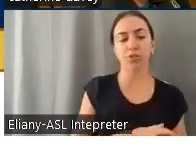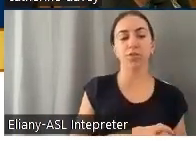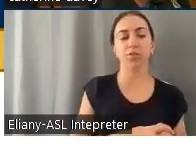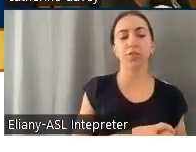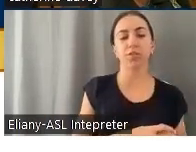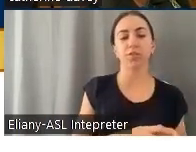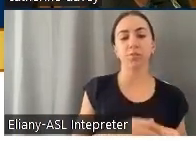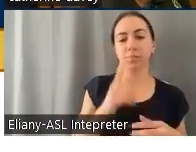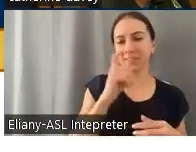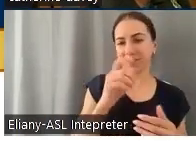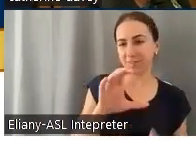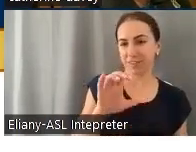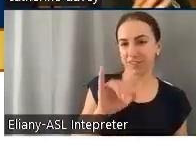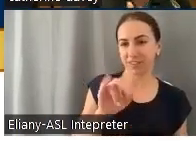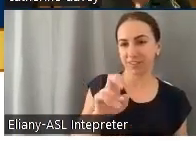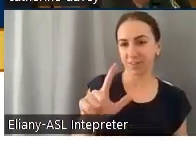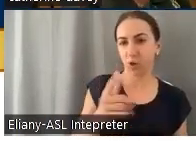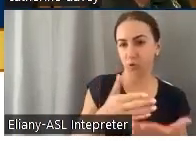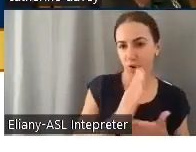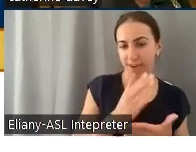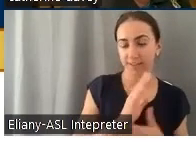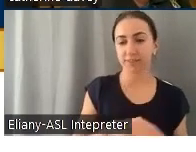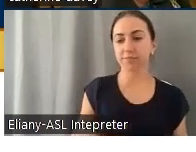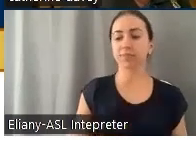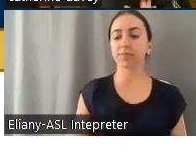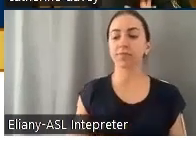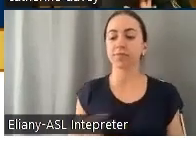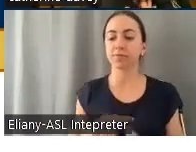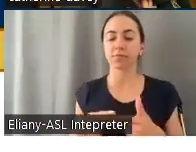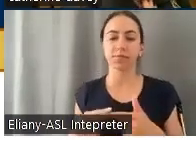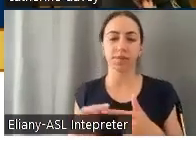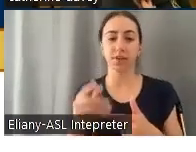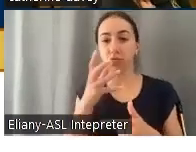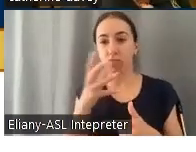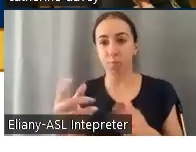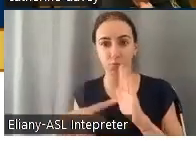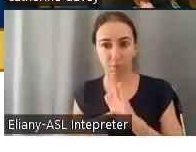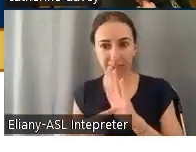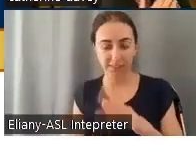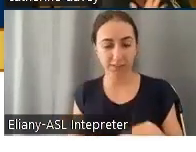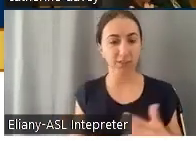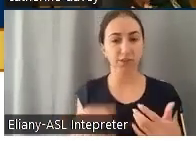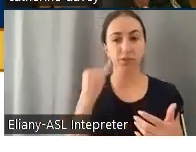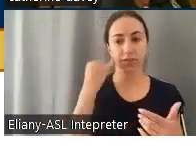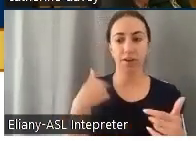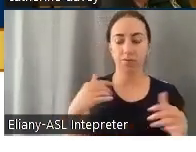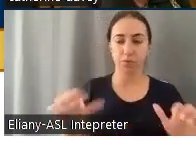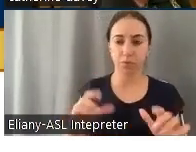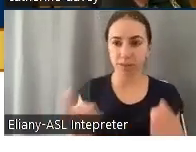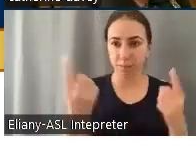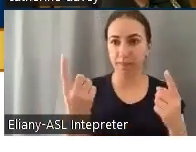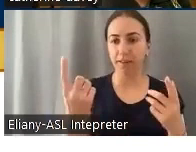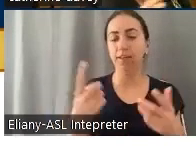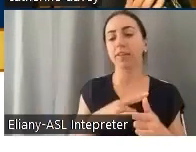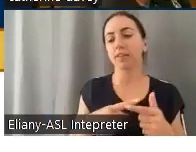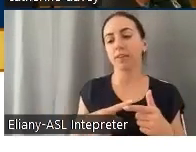una persona, están representados por un abogado, al igual que en una tutela, el abogado está representado también por un abogado. Si yo estoy